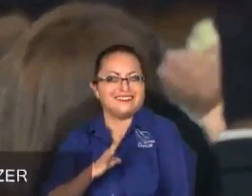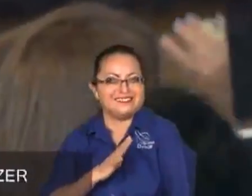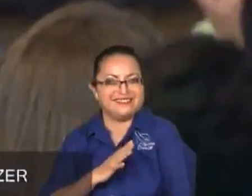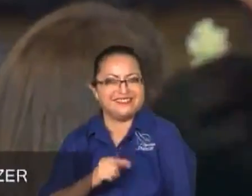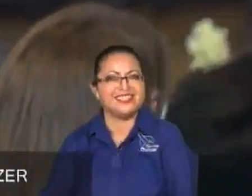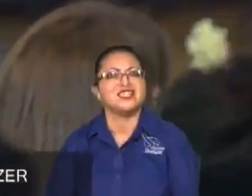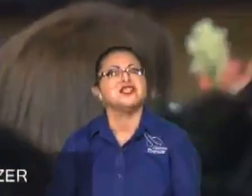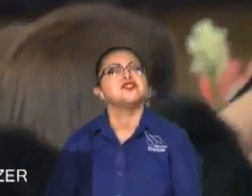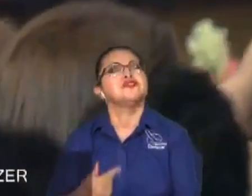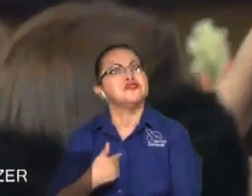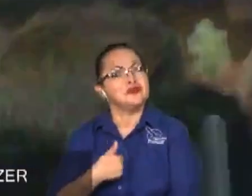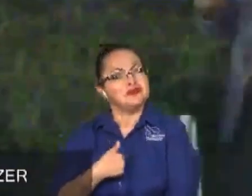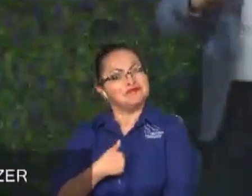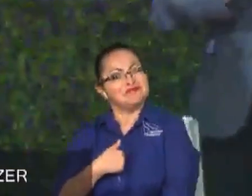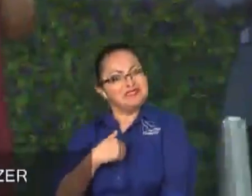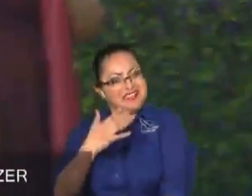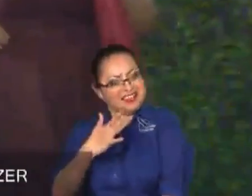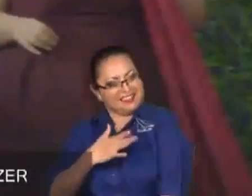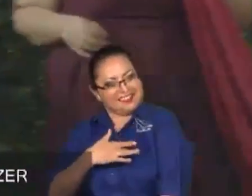La tengo.